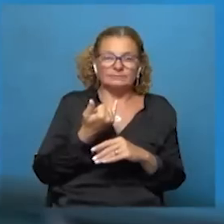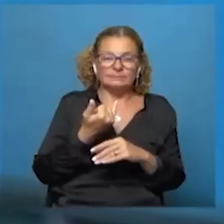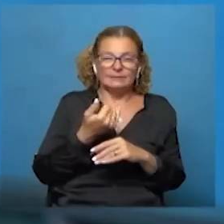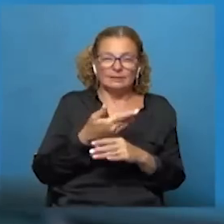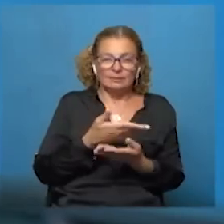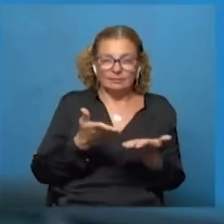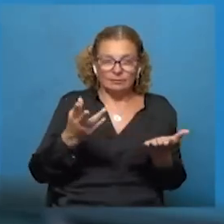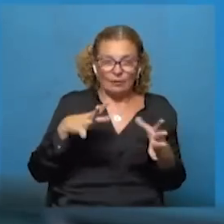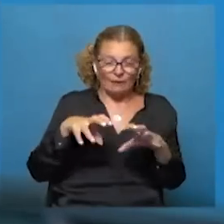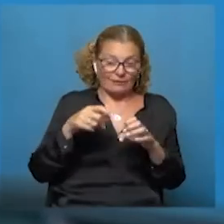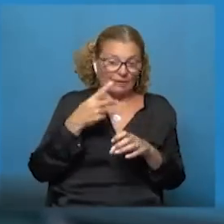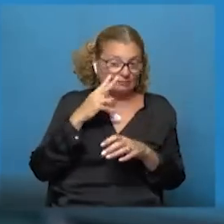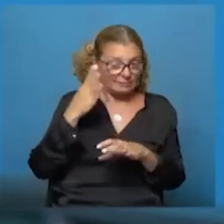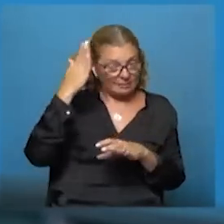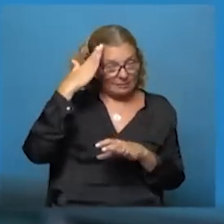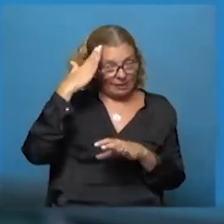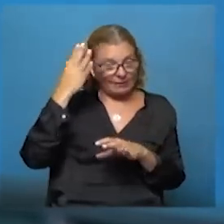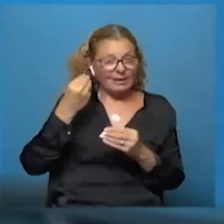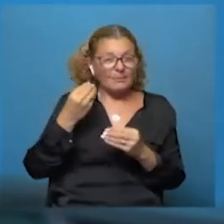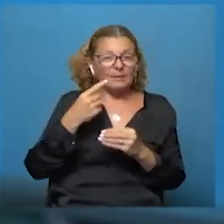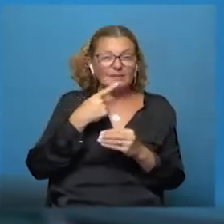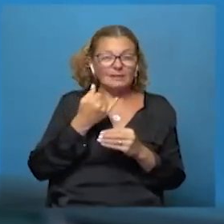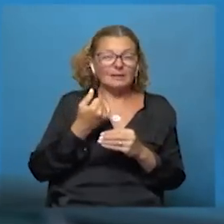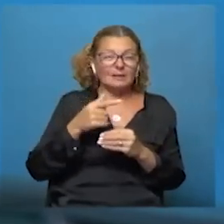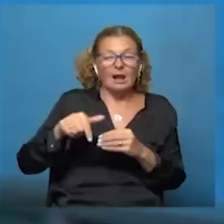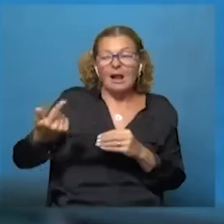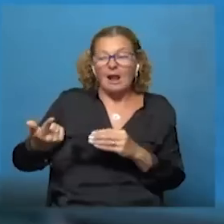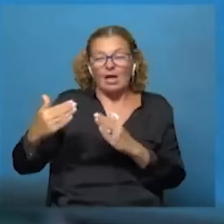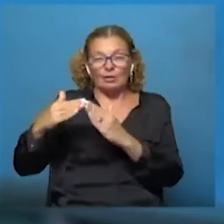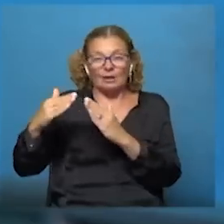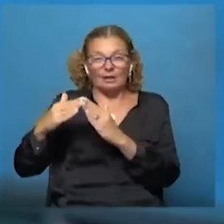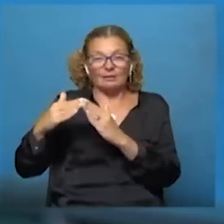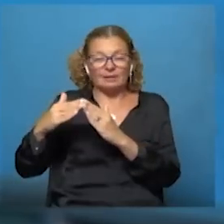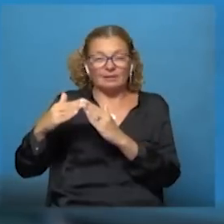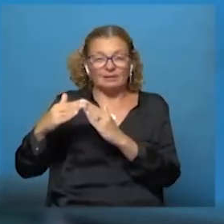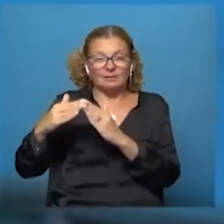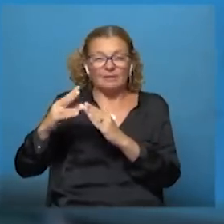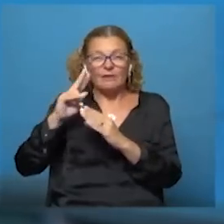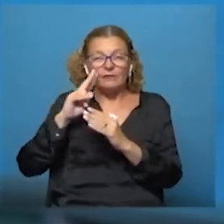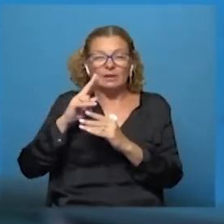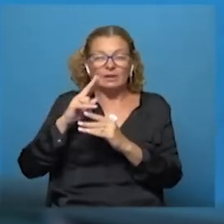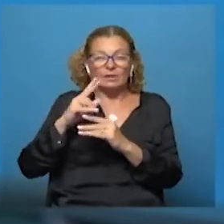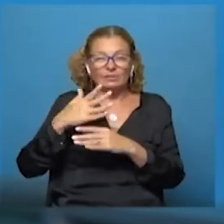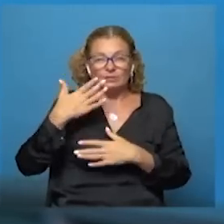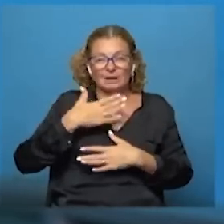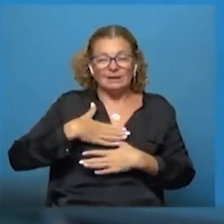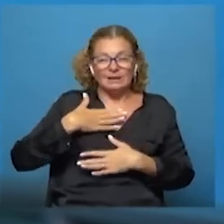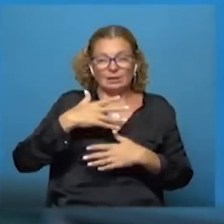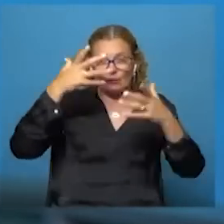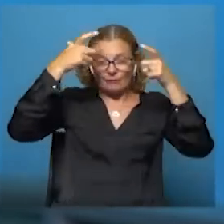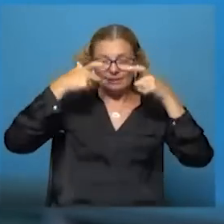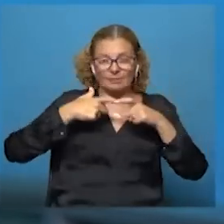hechos de la realidad que uno los ha vivido Qué pasa si el señor vecino de al lado veo un señor de negro con